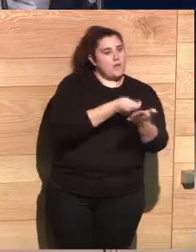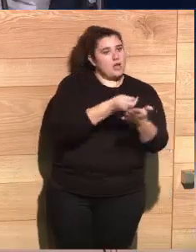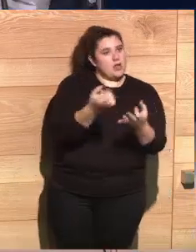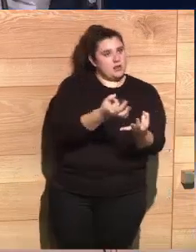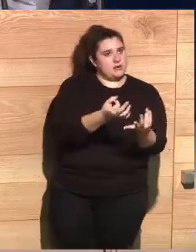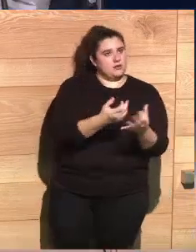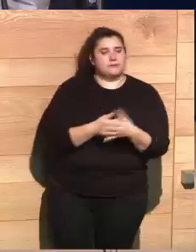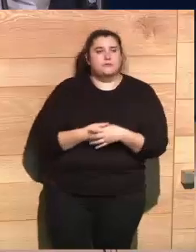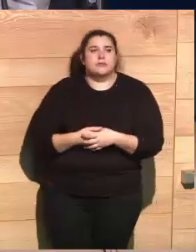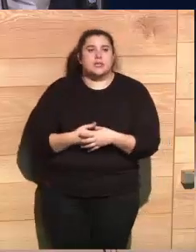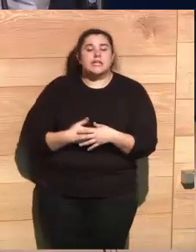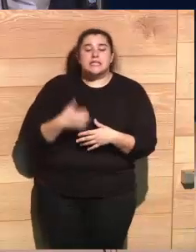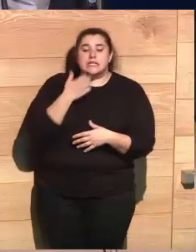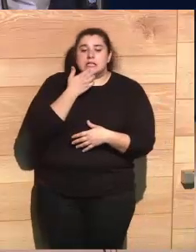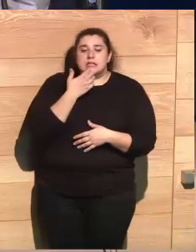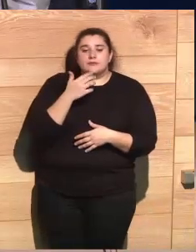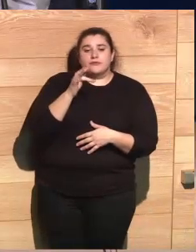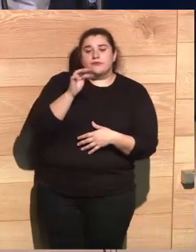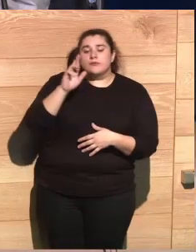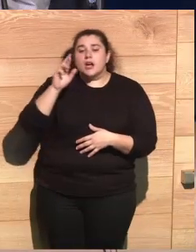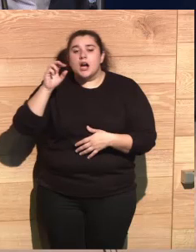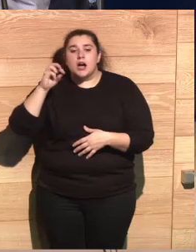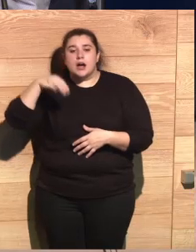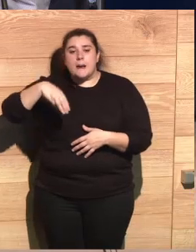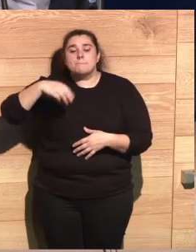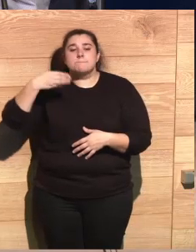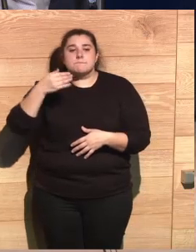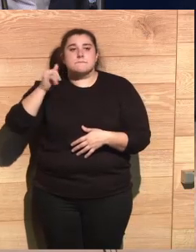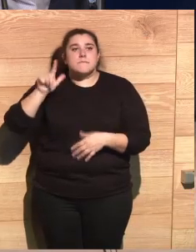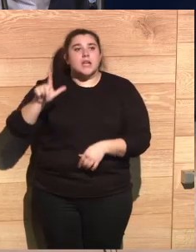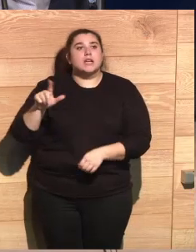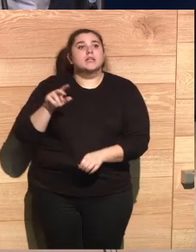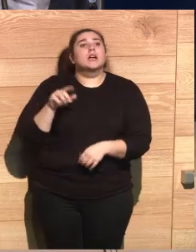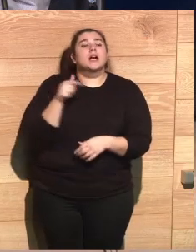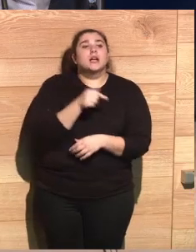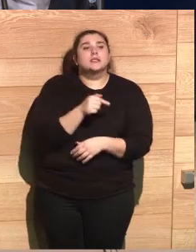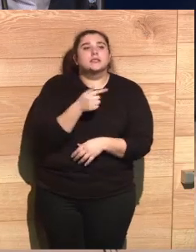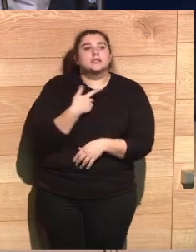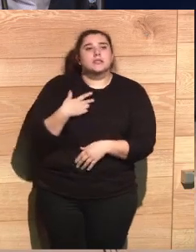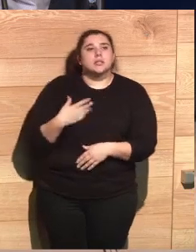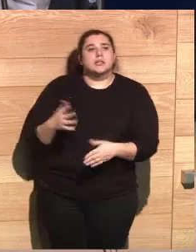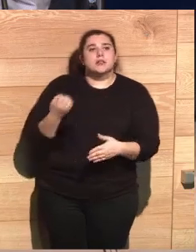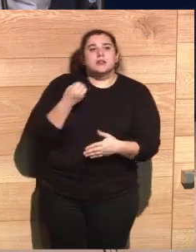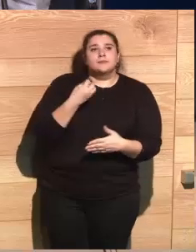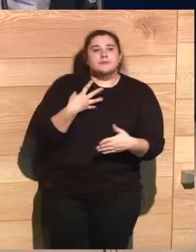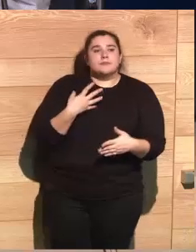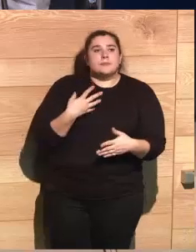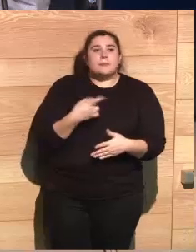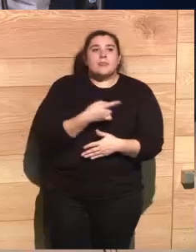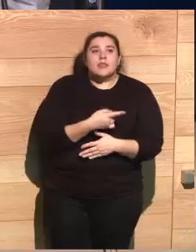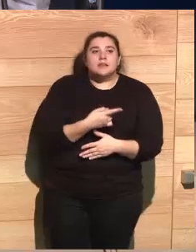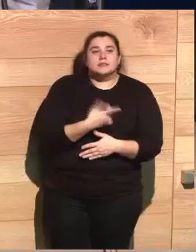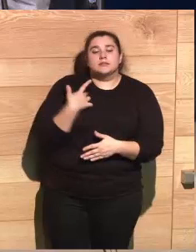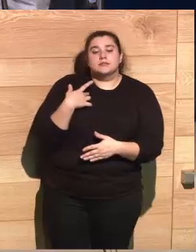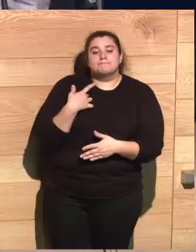Si Zynga entendió que tú lo que tenías que hacer en Farmville era pequeños loops en los que tú haces algo y ¡yay! Entonces